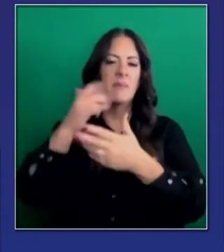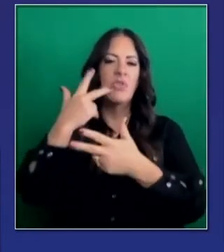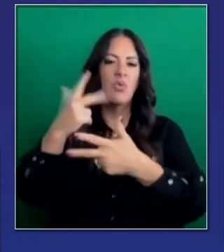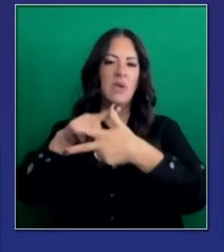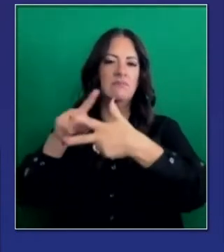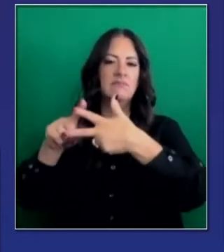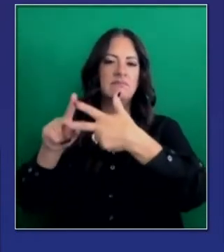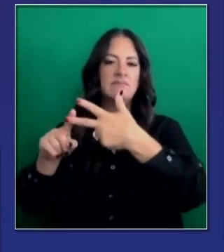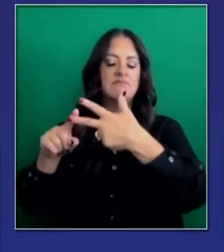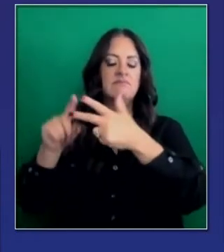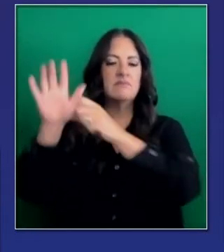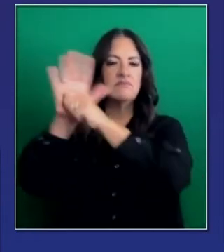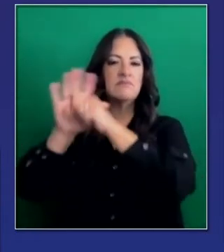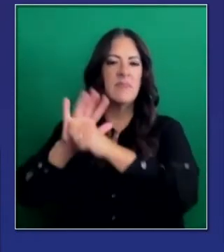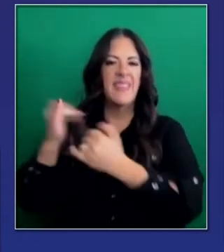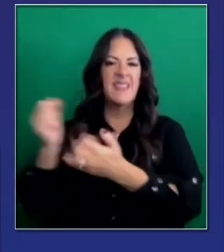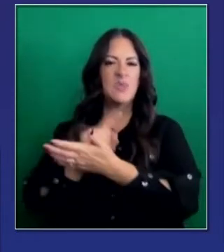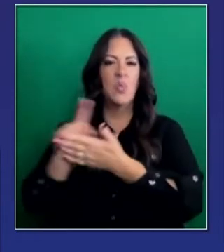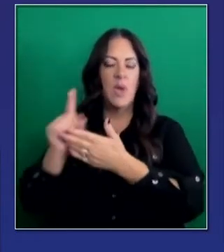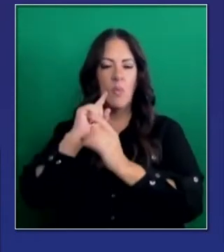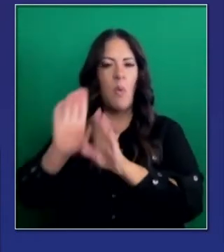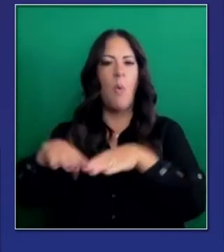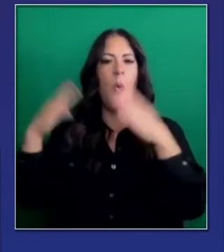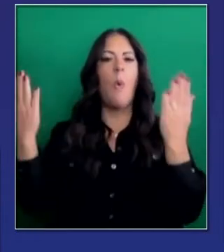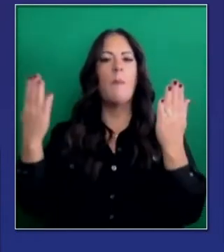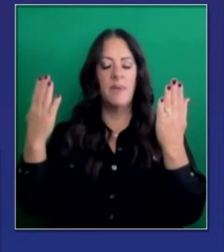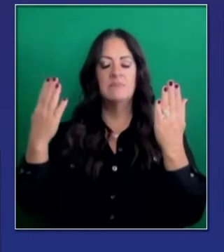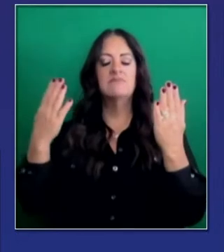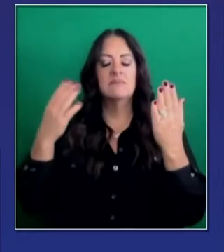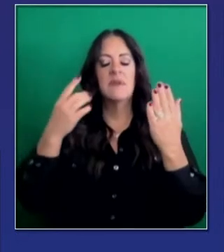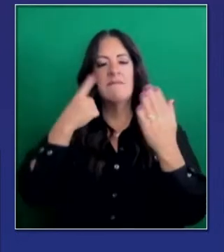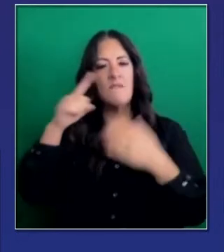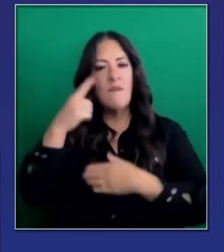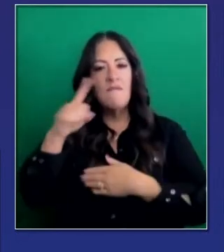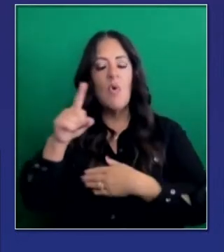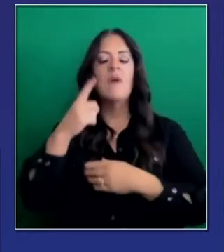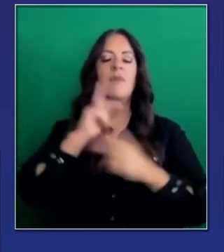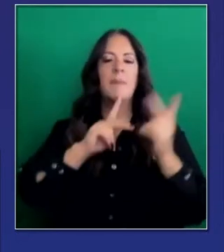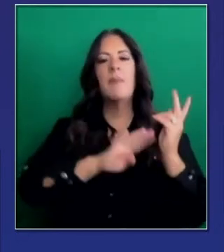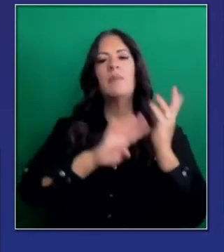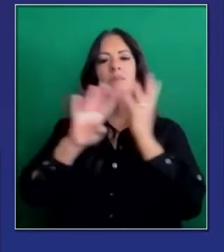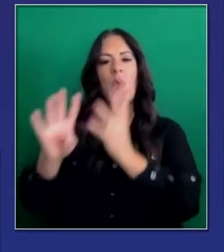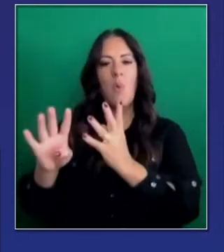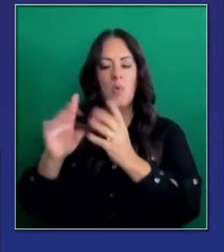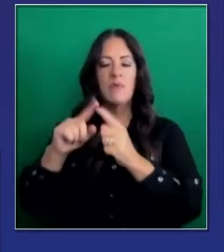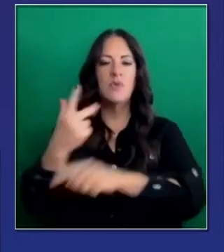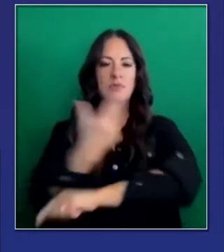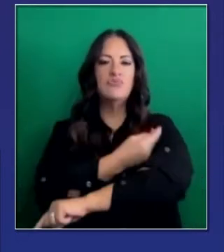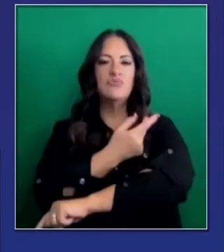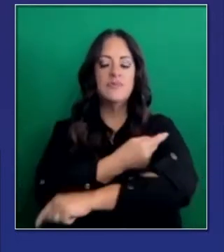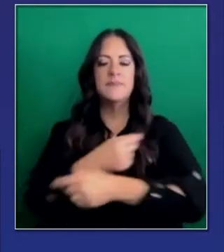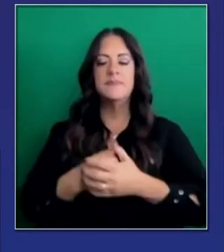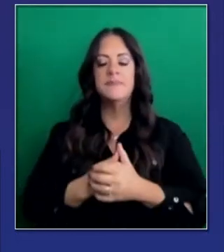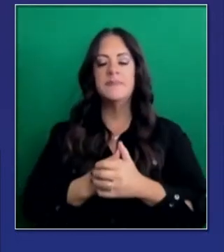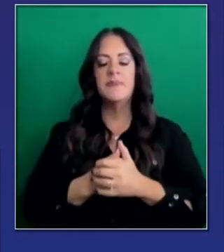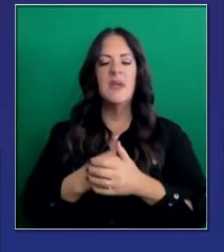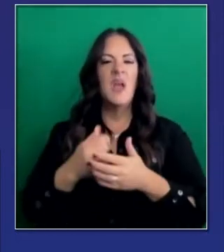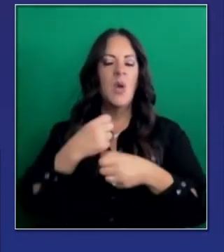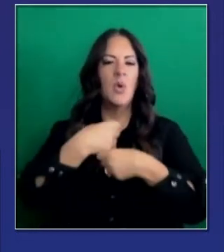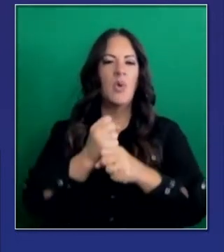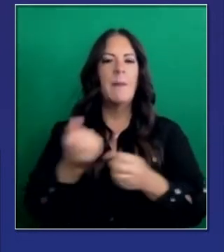son las tres que esta semana estarán instalados esto es muy alentador es parte de esto de ir lo más rápido